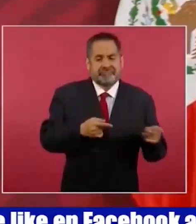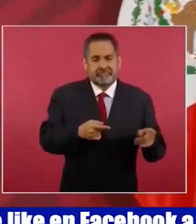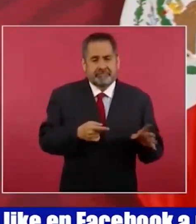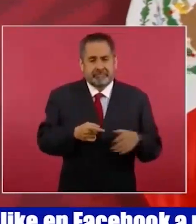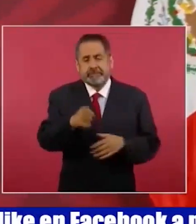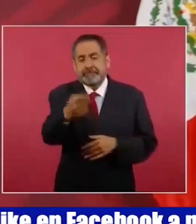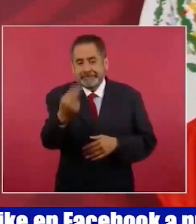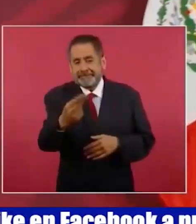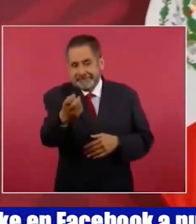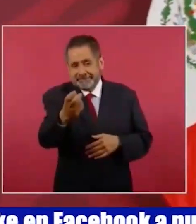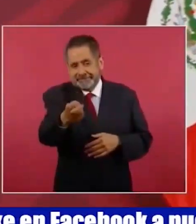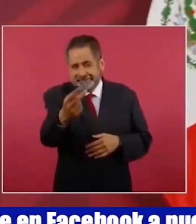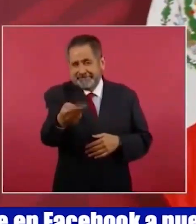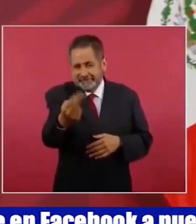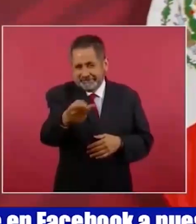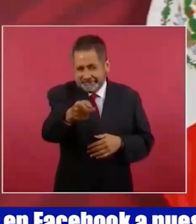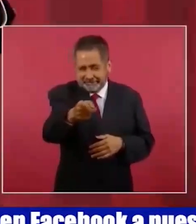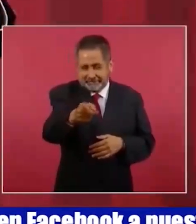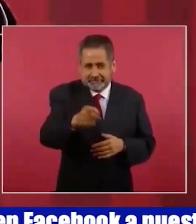Así se llama,